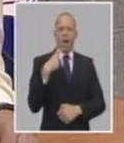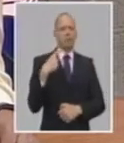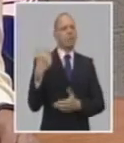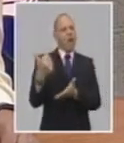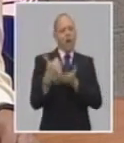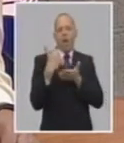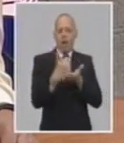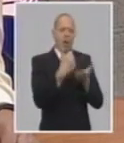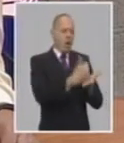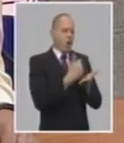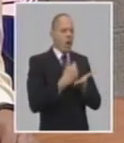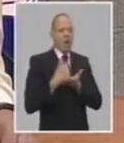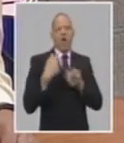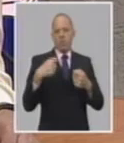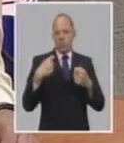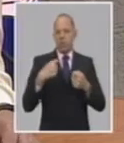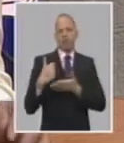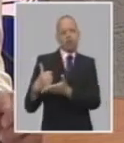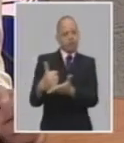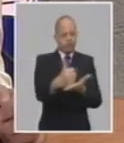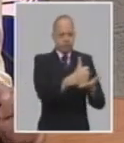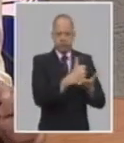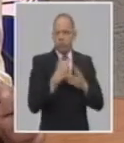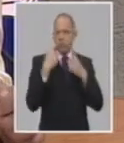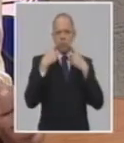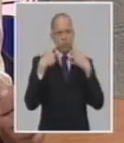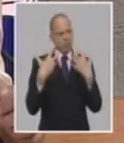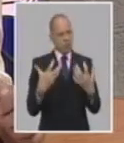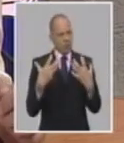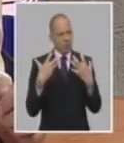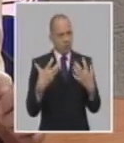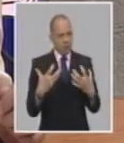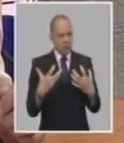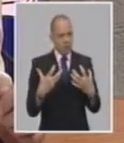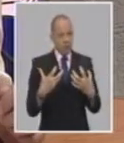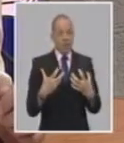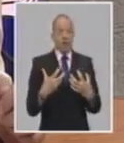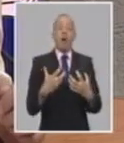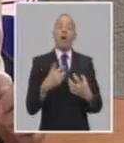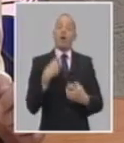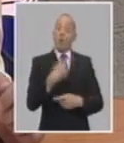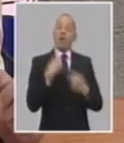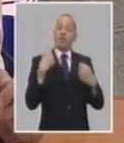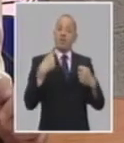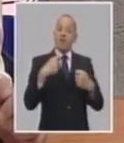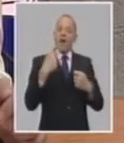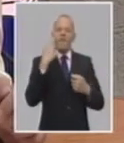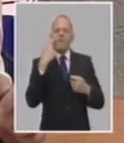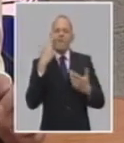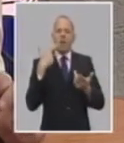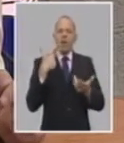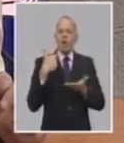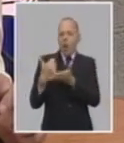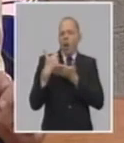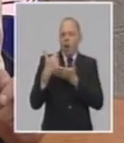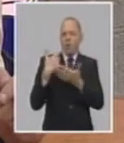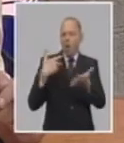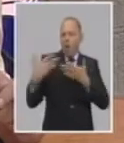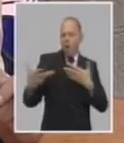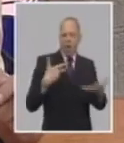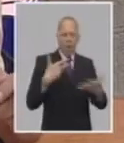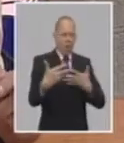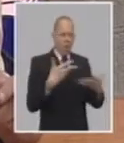compartir experiencias, conocimientos y recursos. Trabajar juntos por mantener abiertas las líneas de suministros y